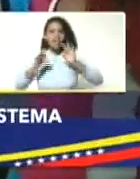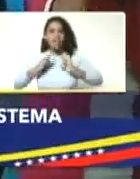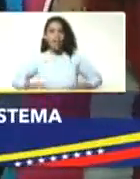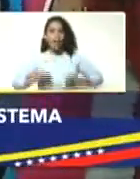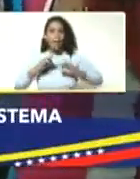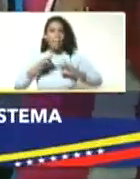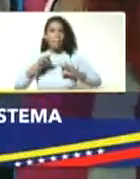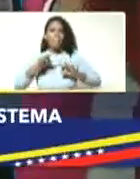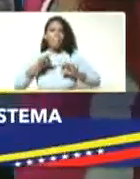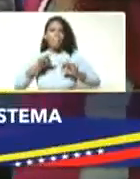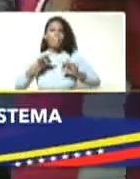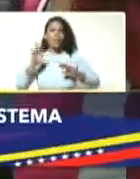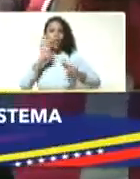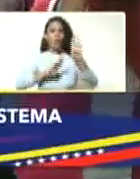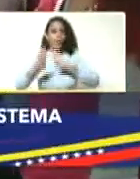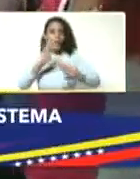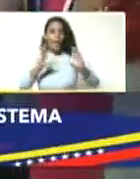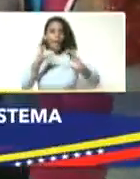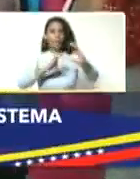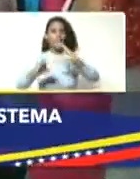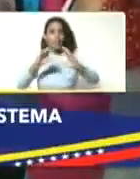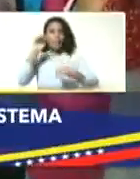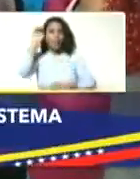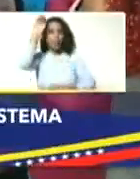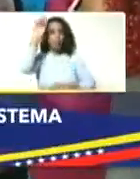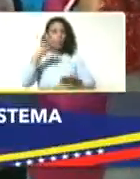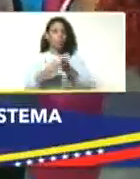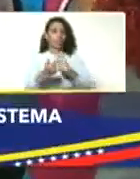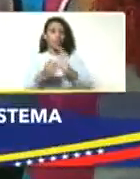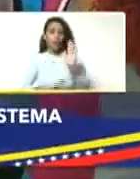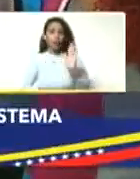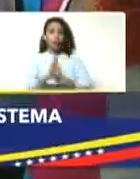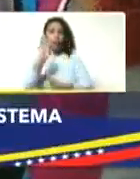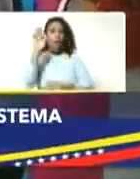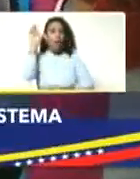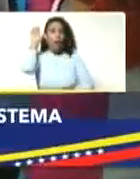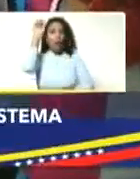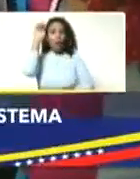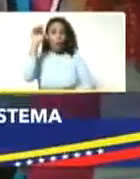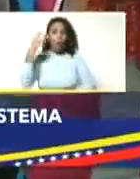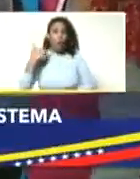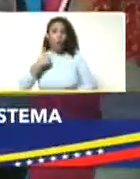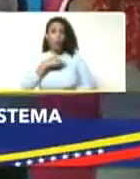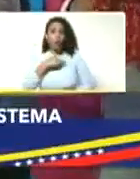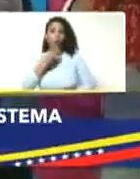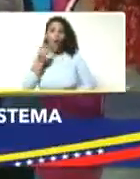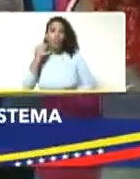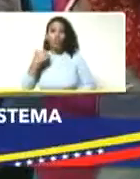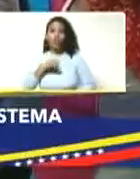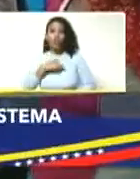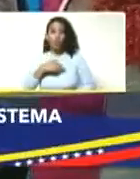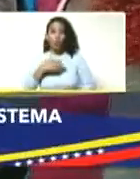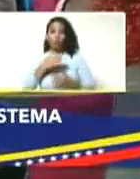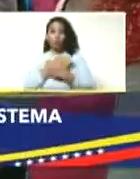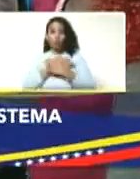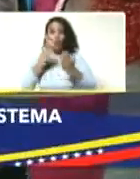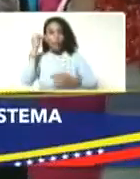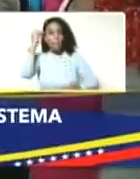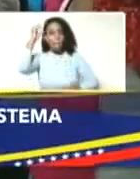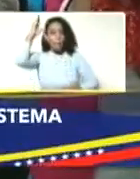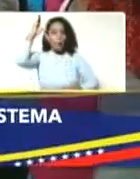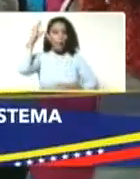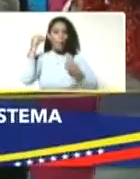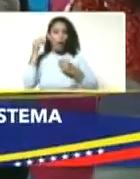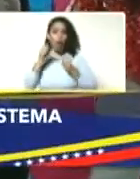las ciencias. La ciencia es el futuro. El futuro lo tienen nuestros muchachos y nosotros estamos los mayor capacitados